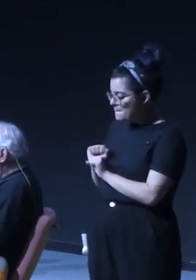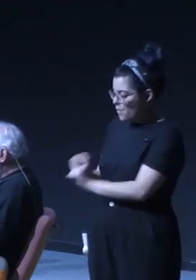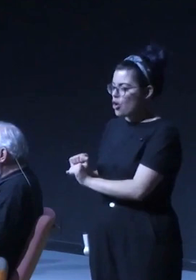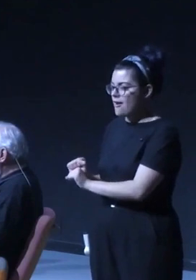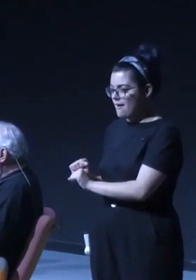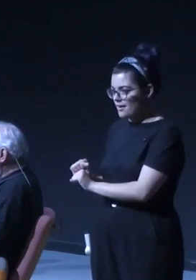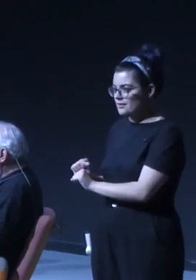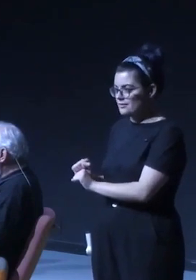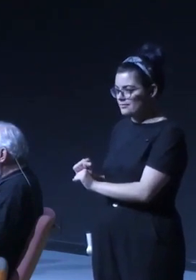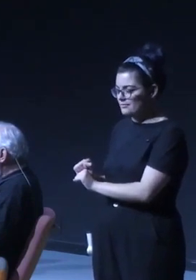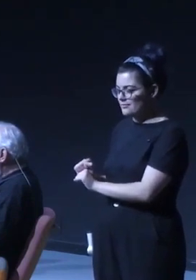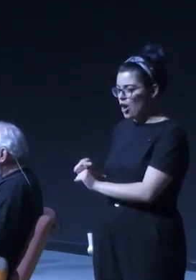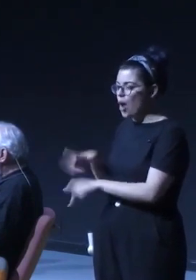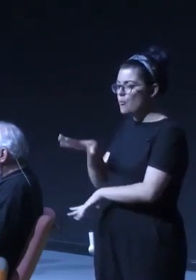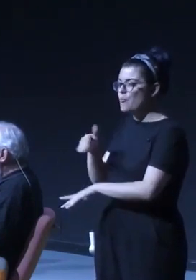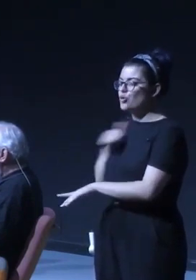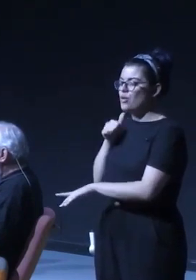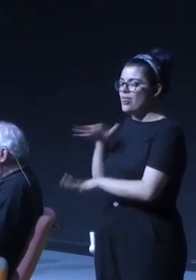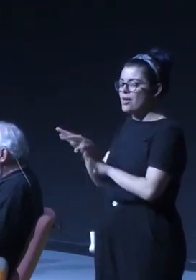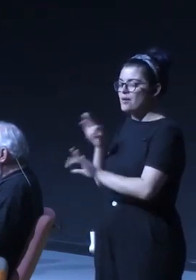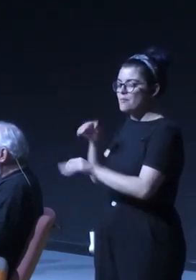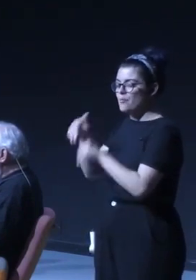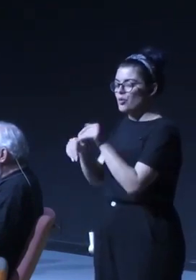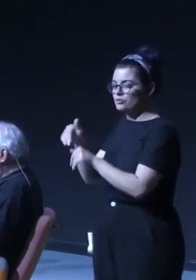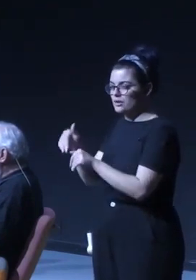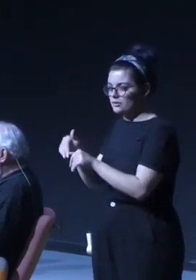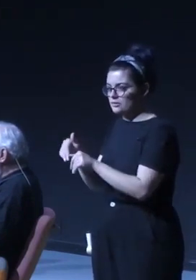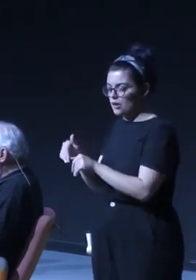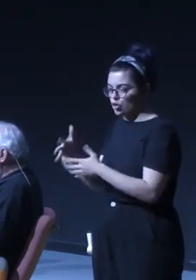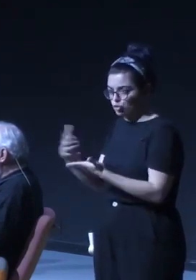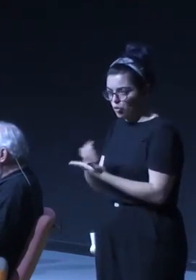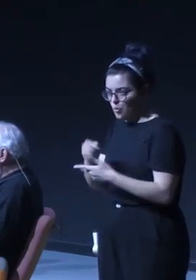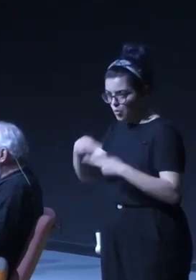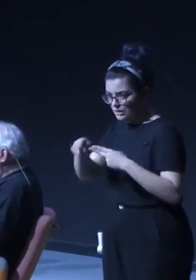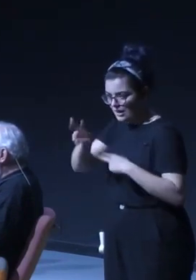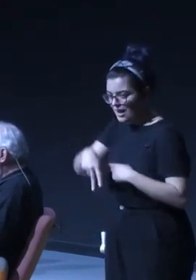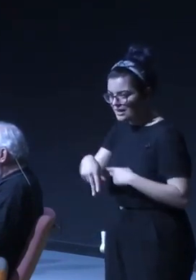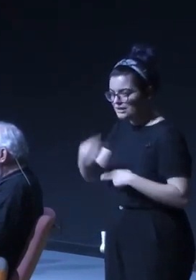territorios. Eso es política y eso se vota.